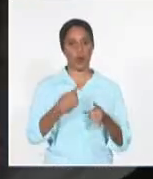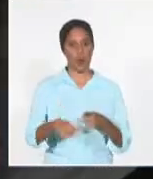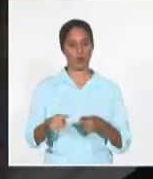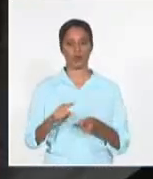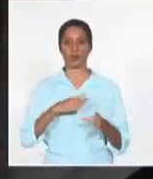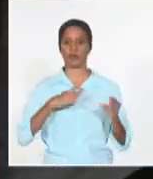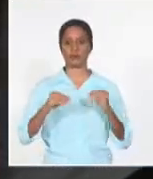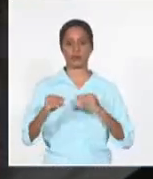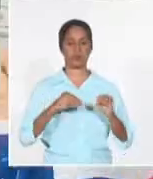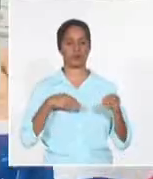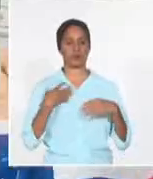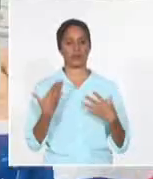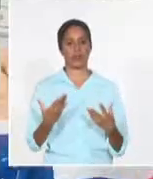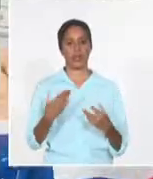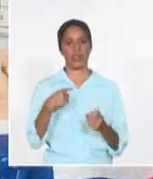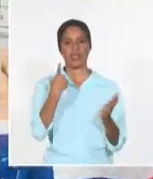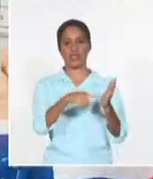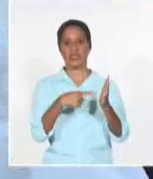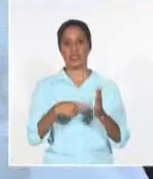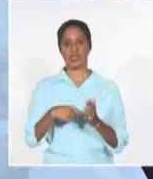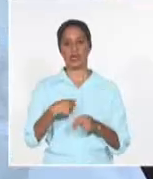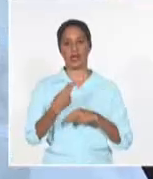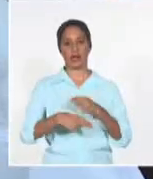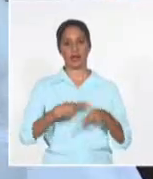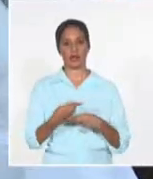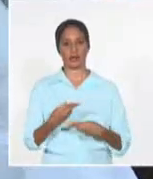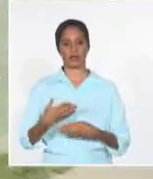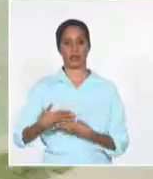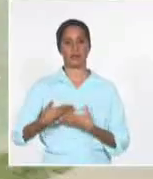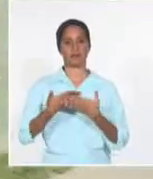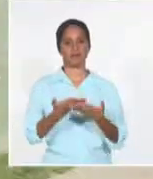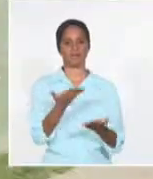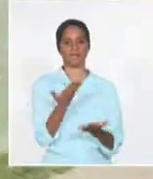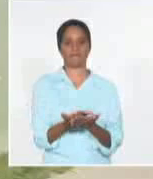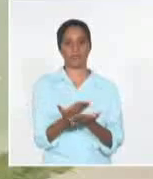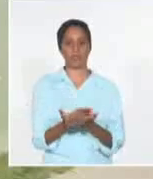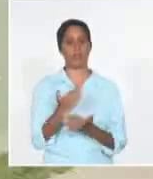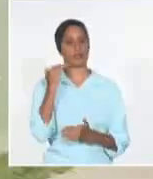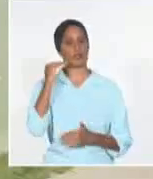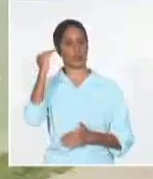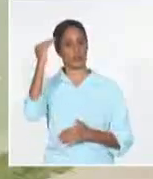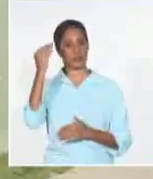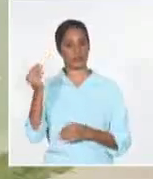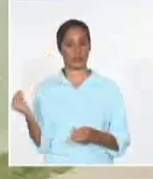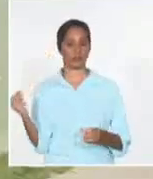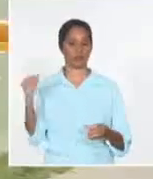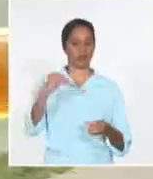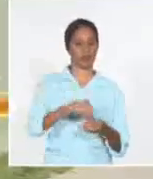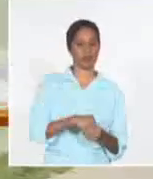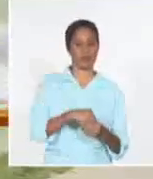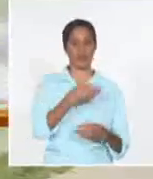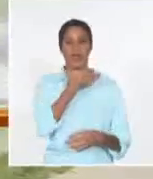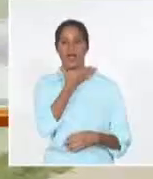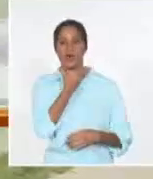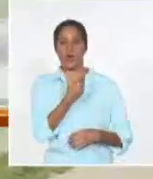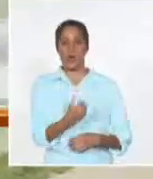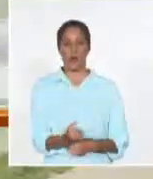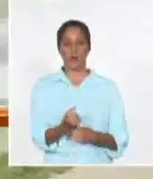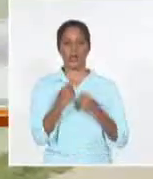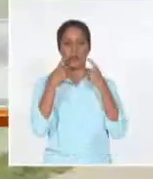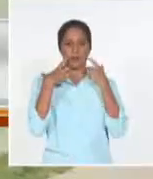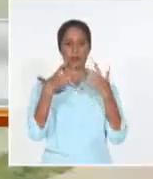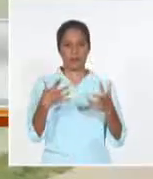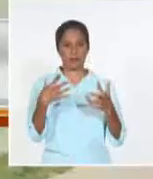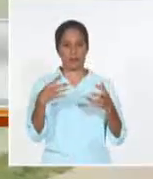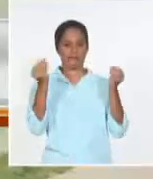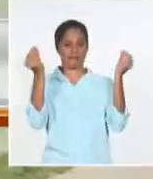de diseñar e implementar estrategias acertadas de formación y superación. Vincularla a los jóvenes es sumamente